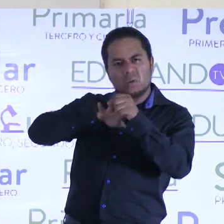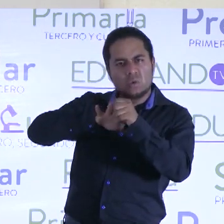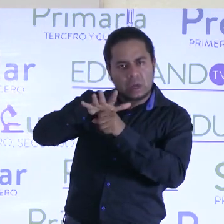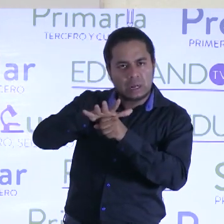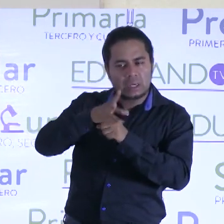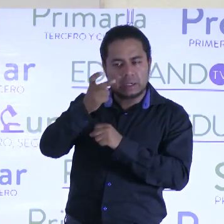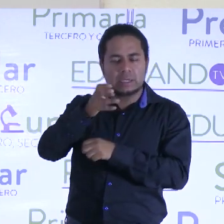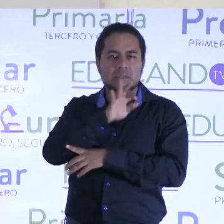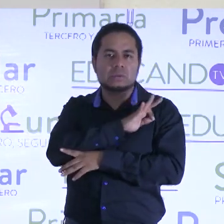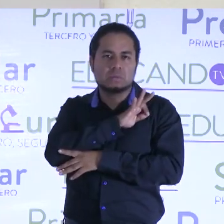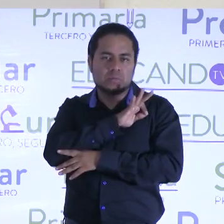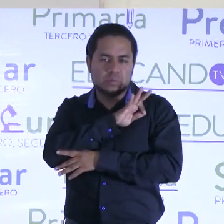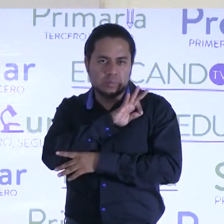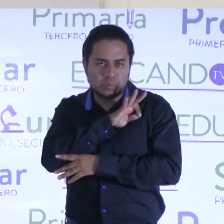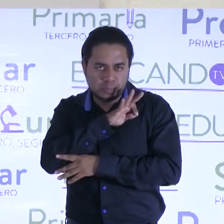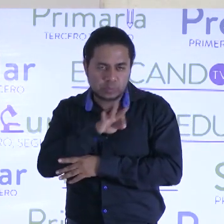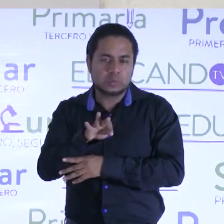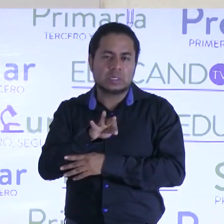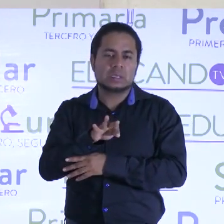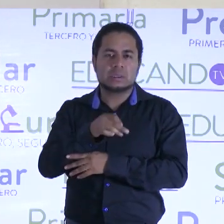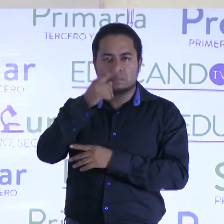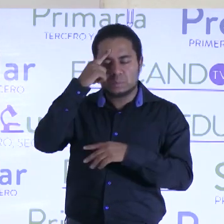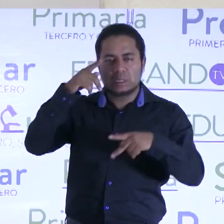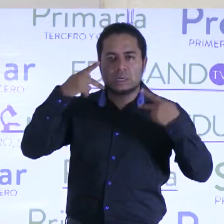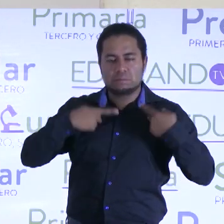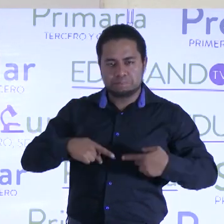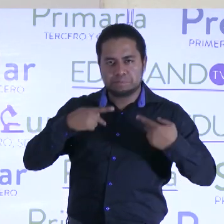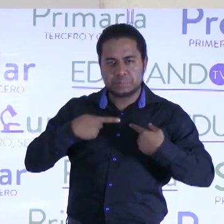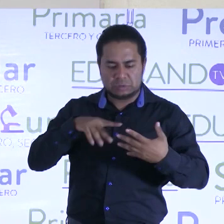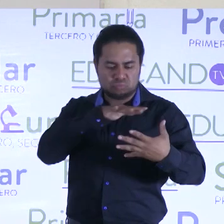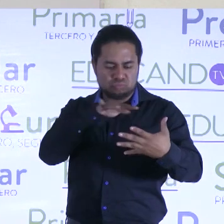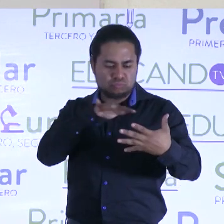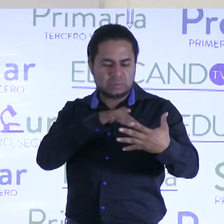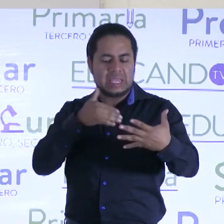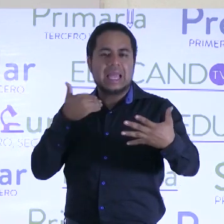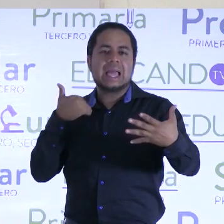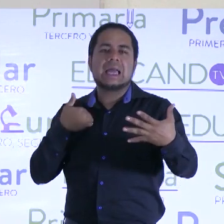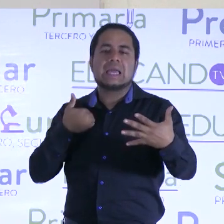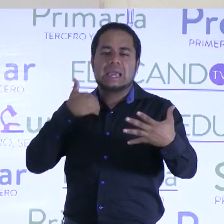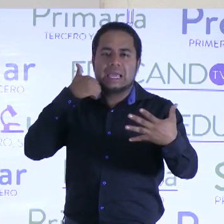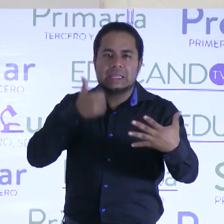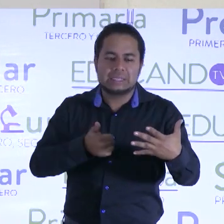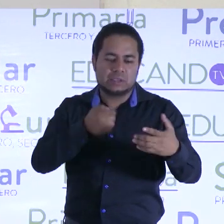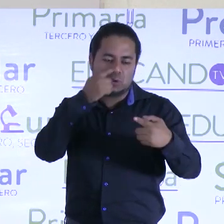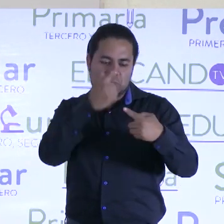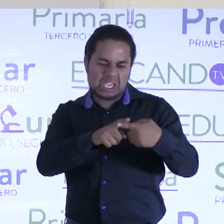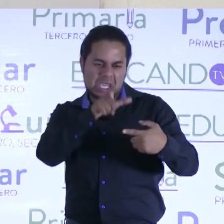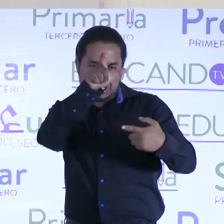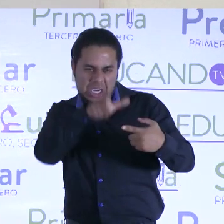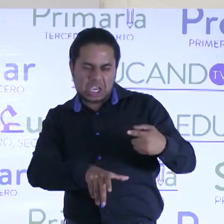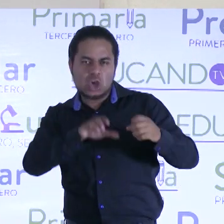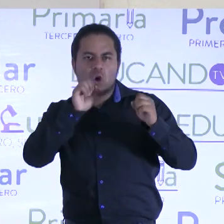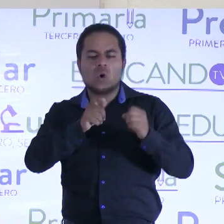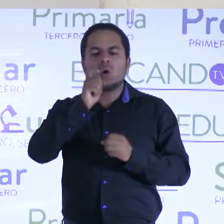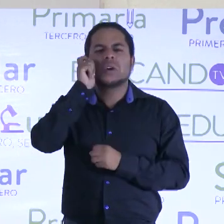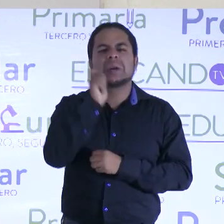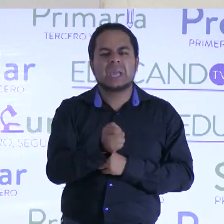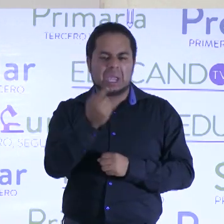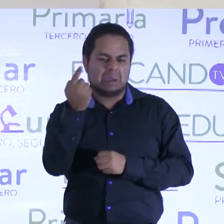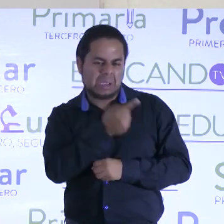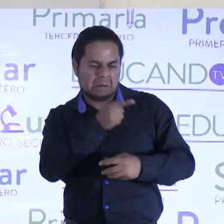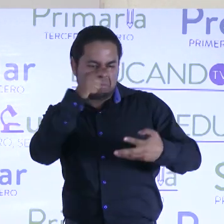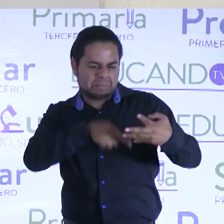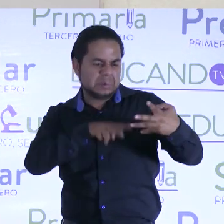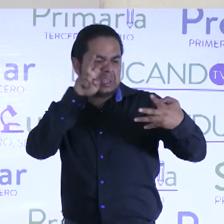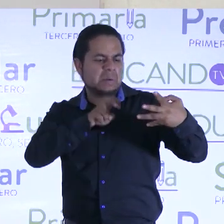va a permitir o le va a permitir a la persona que lo lea comprender de quién se está hablando o de qué se